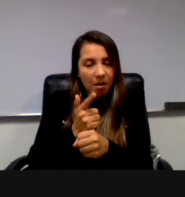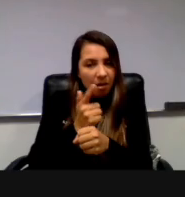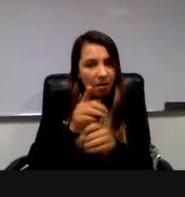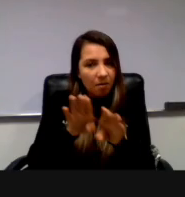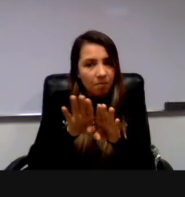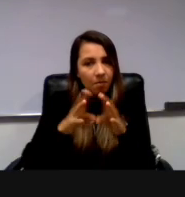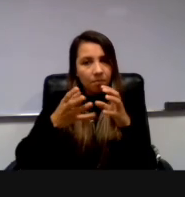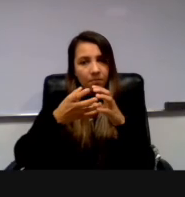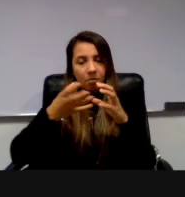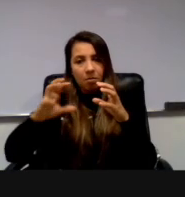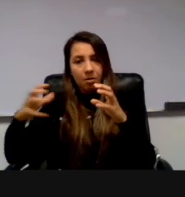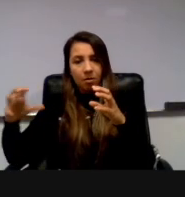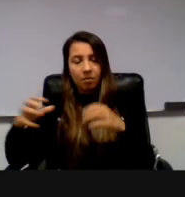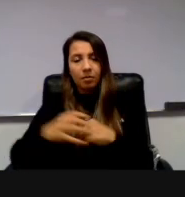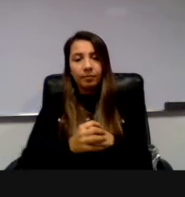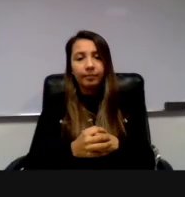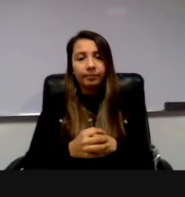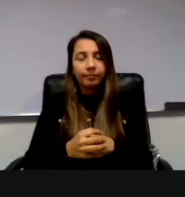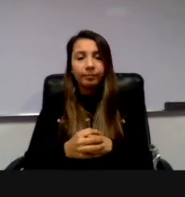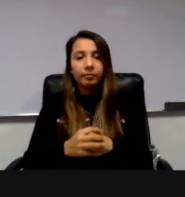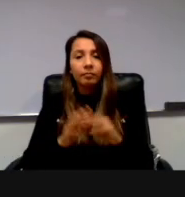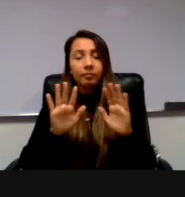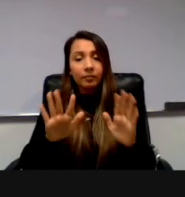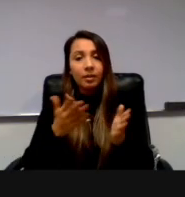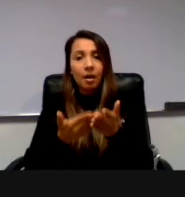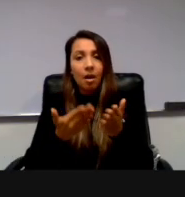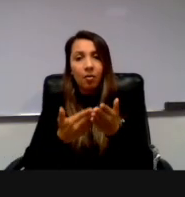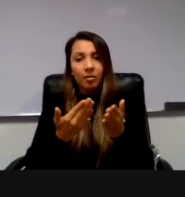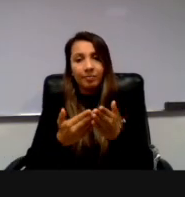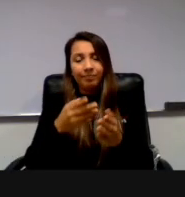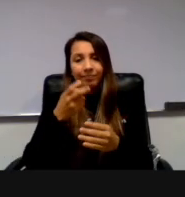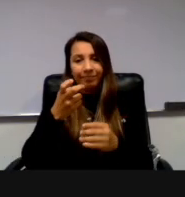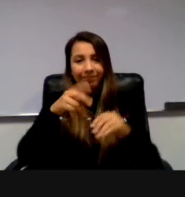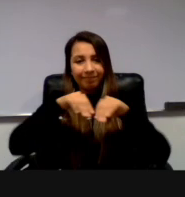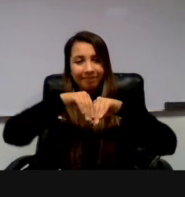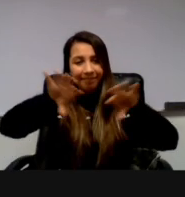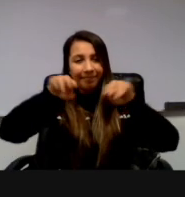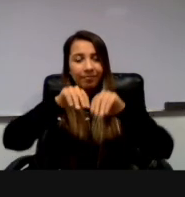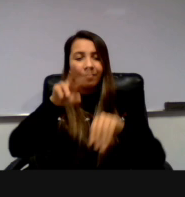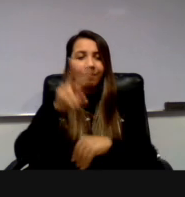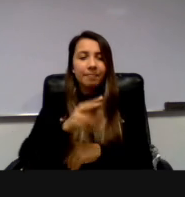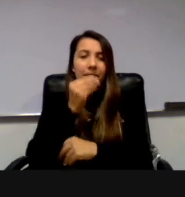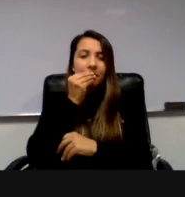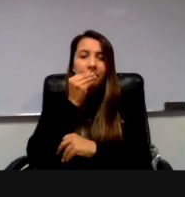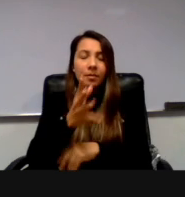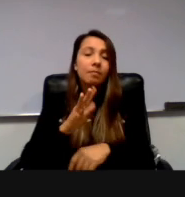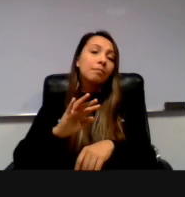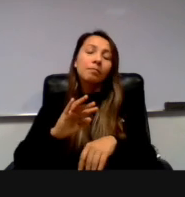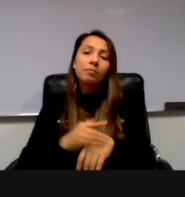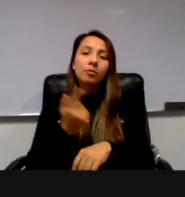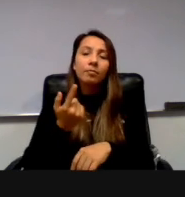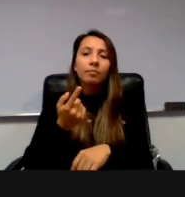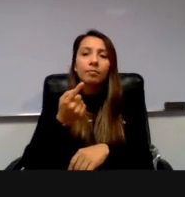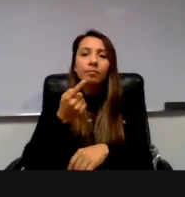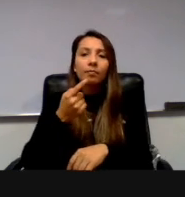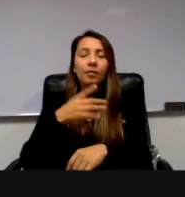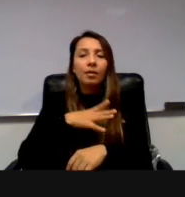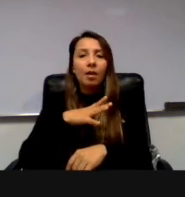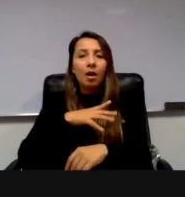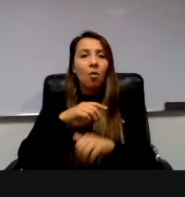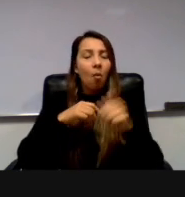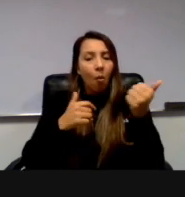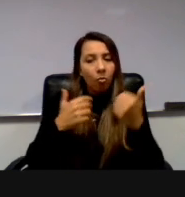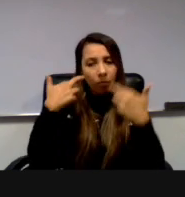Ahora, la historia de estos artículos es muy bonita porque son artículos que no estuvieron sujetos a revisión por pares,